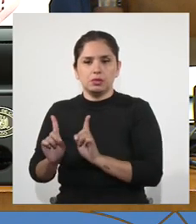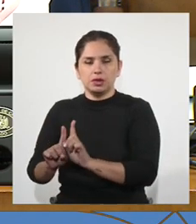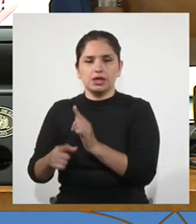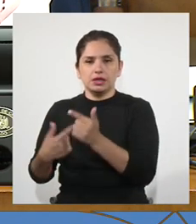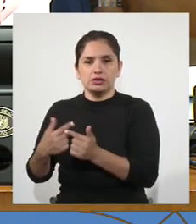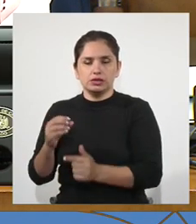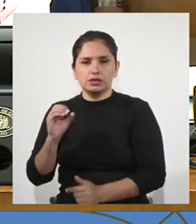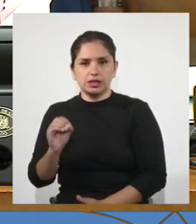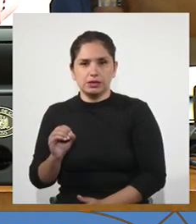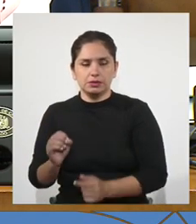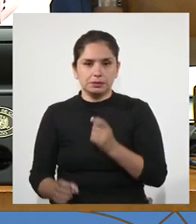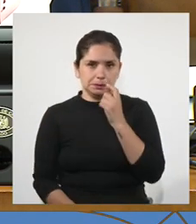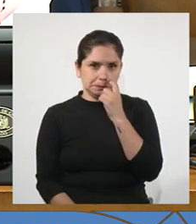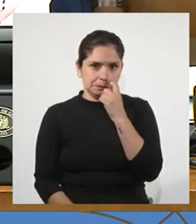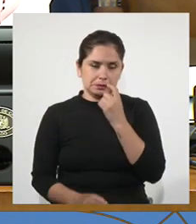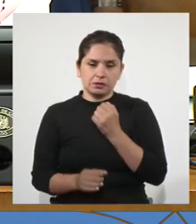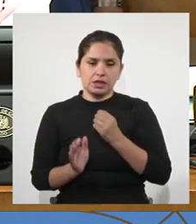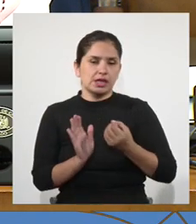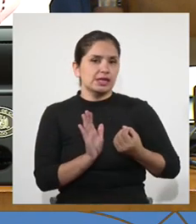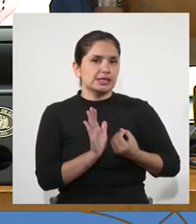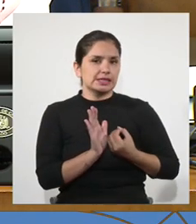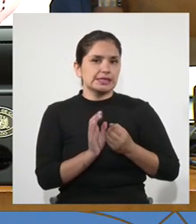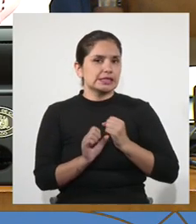glosa. Se rechaza la glosa.